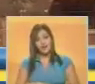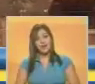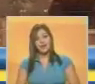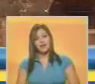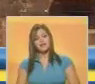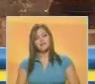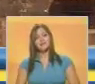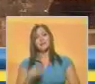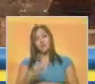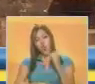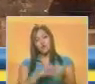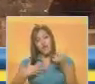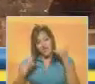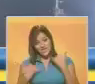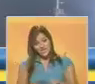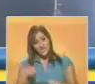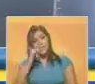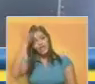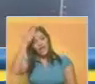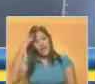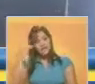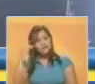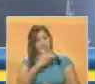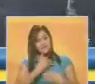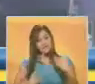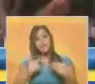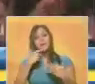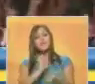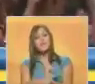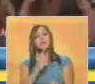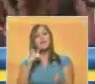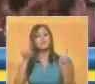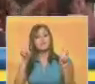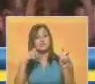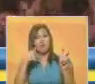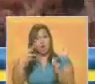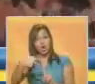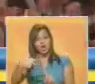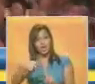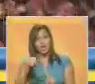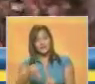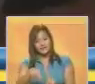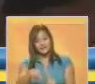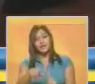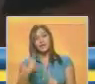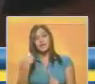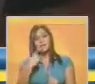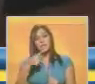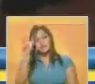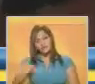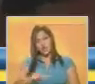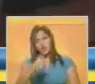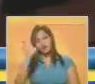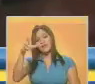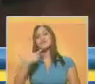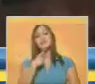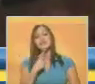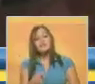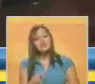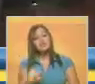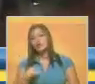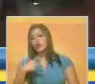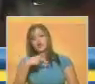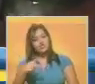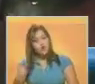al-islam hijo del líder supuestamente detenido apareció en un hotel en el que se alojan periodistas extranjeros y dijo que